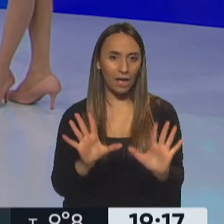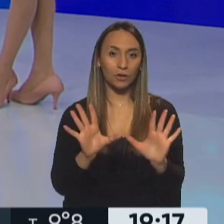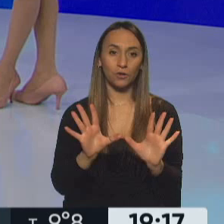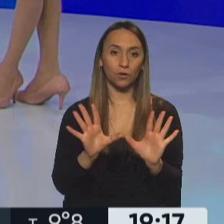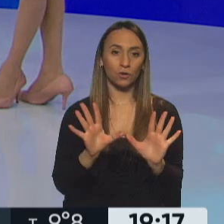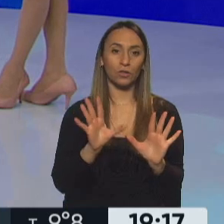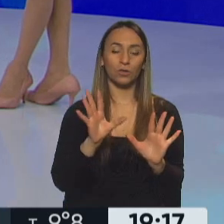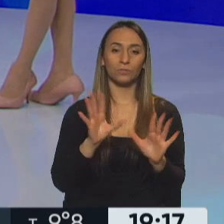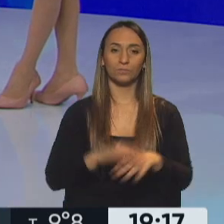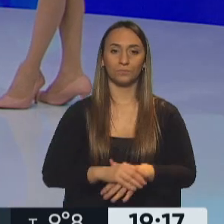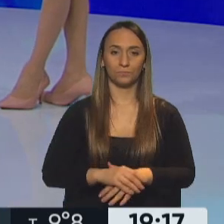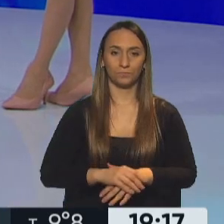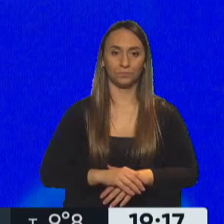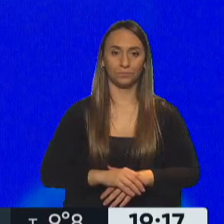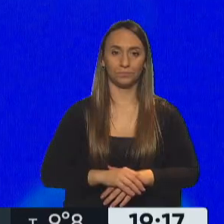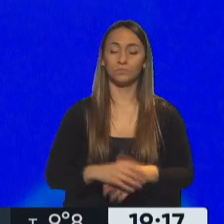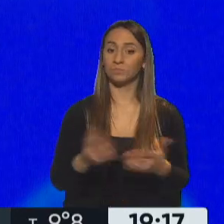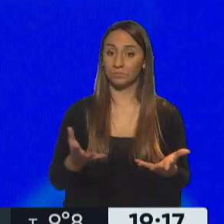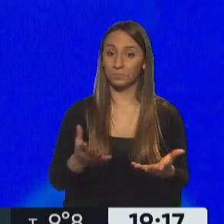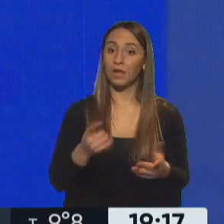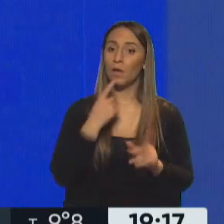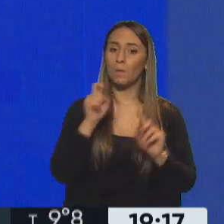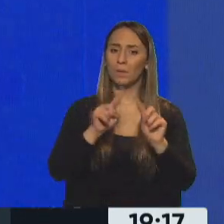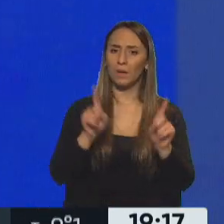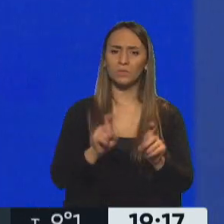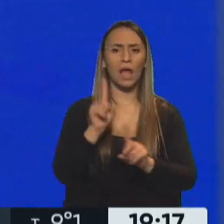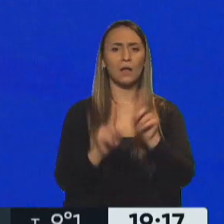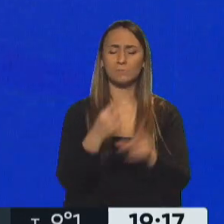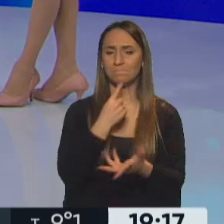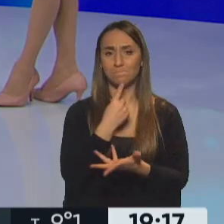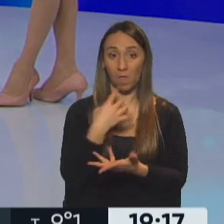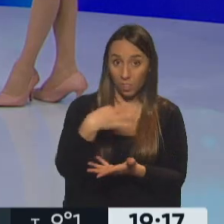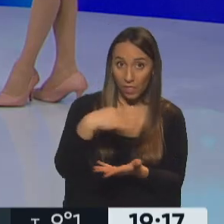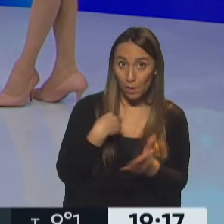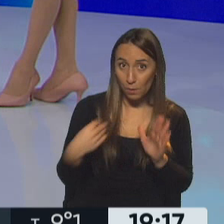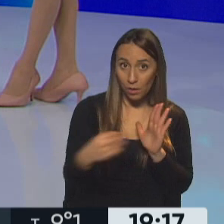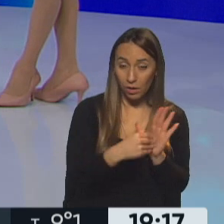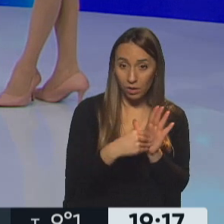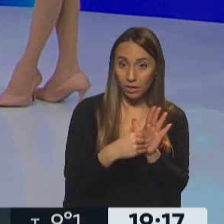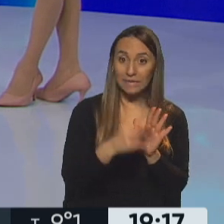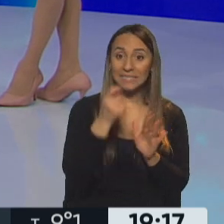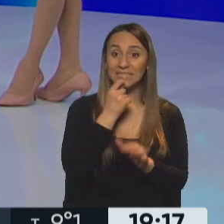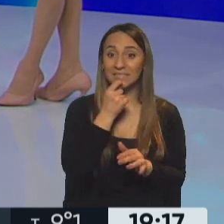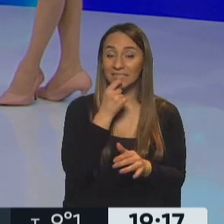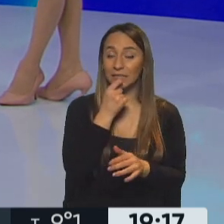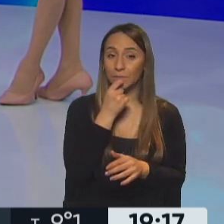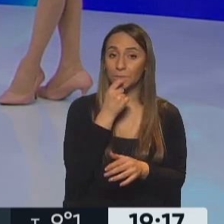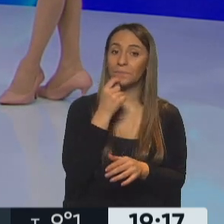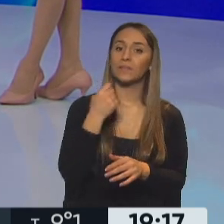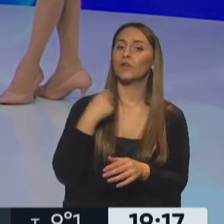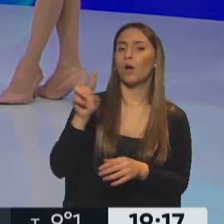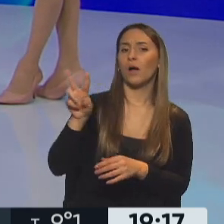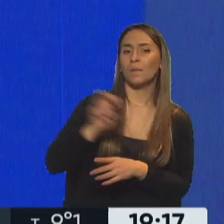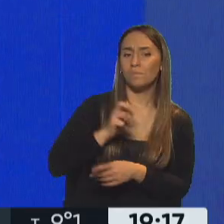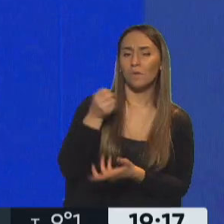de completar el formulario. Mientras tanto, respondemos algunas. ¿Tengo que inscribirme? Es la primera pregunta. ¿Tengo que inscribirme si recibo asignación, pensión